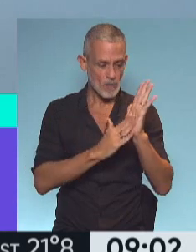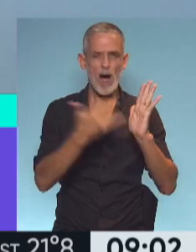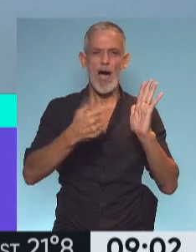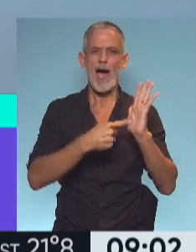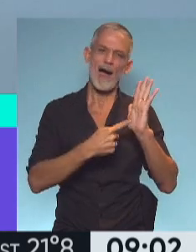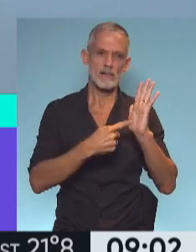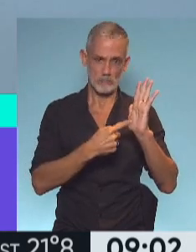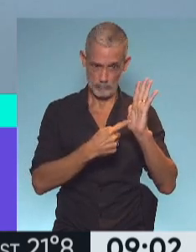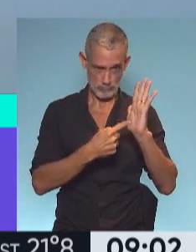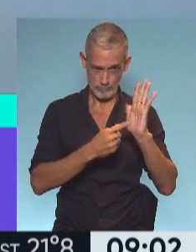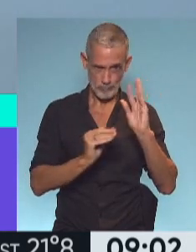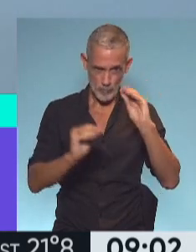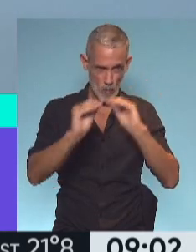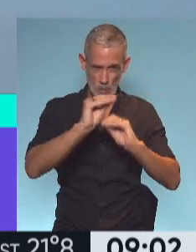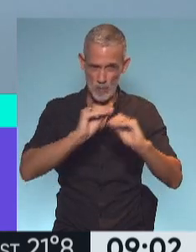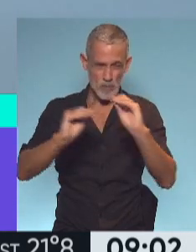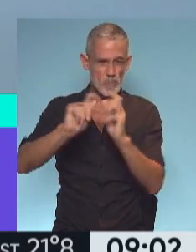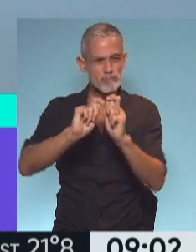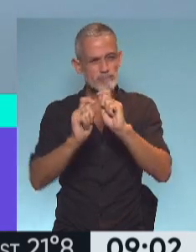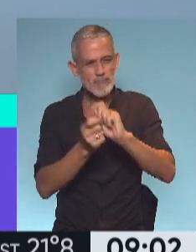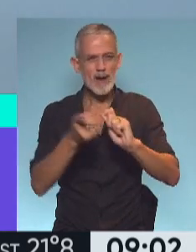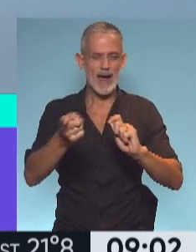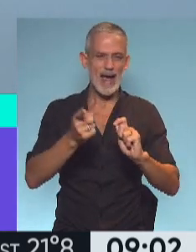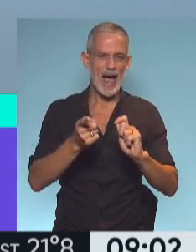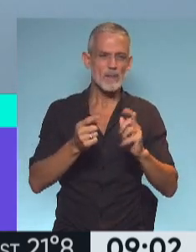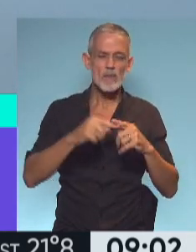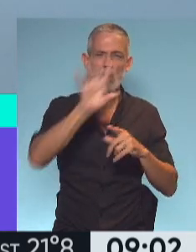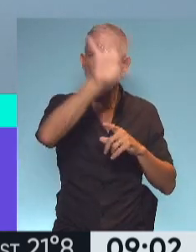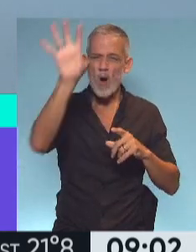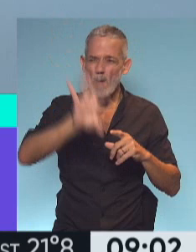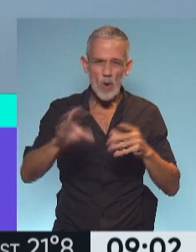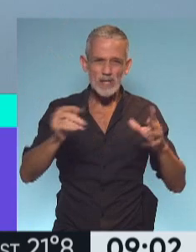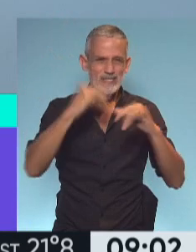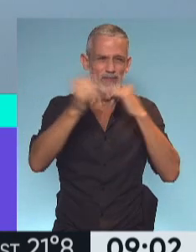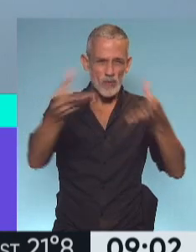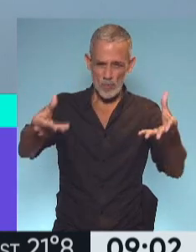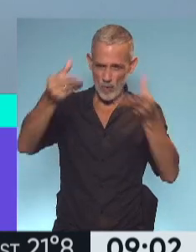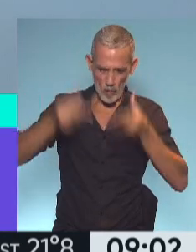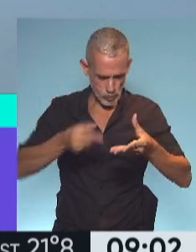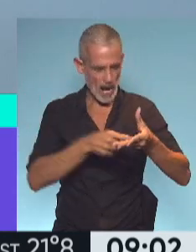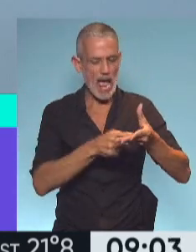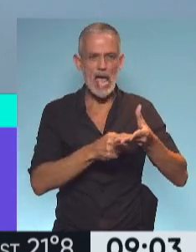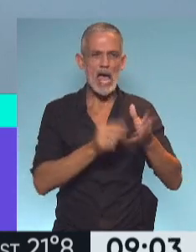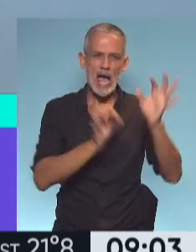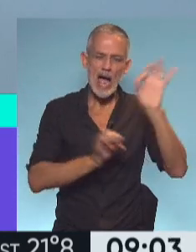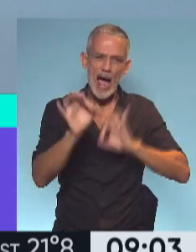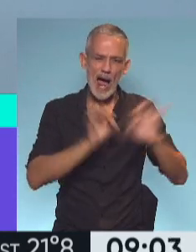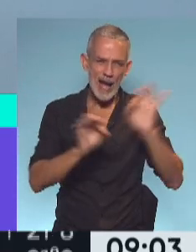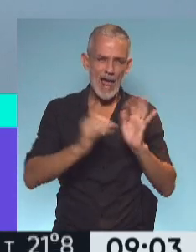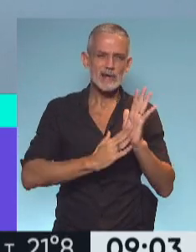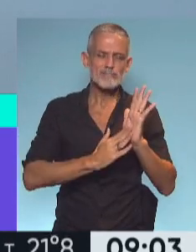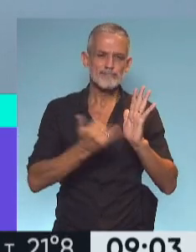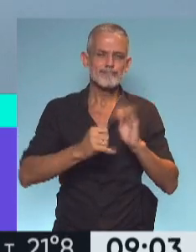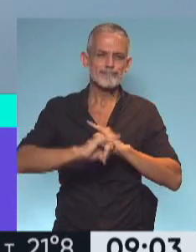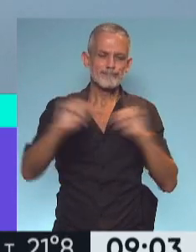va construyendo en el conjunto con, por ejemplo, todas las jurisdicciones, trabajamos nosotros articuladamente y también en